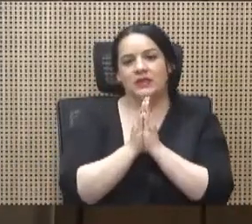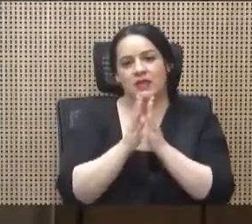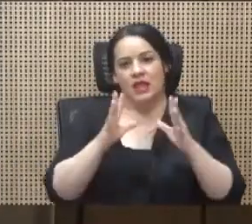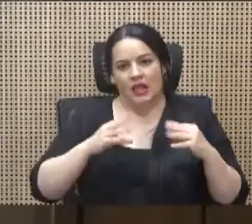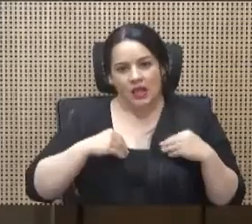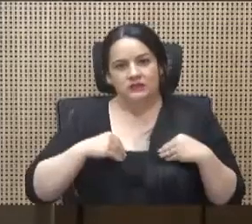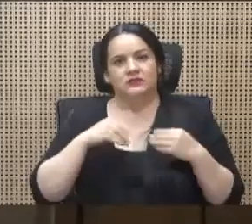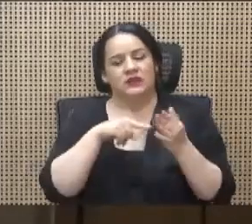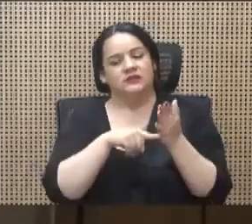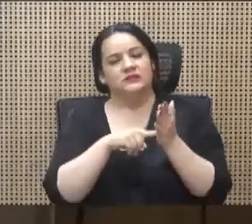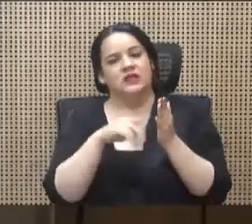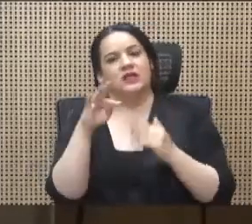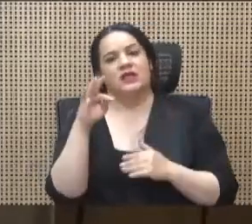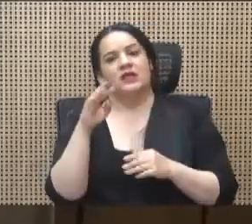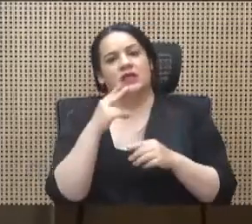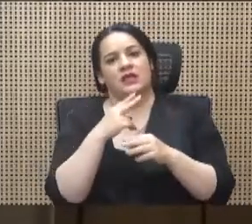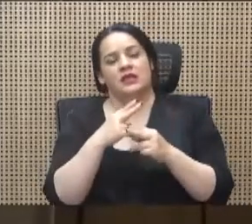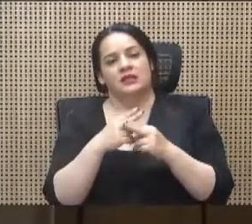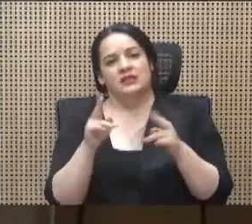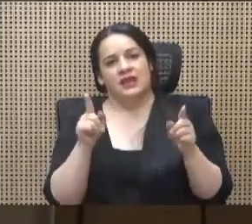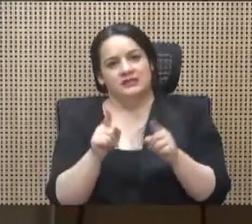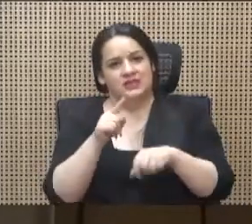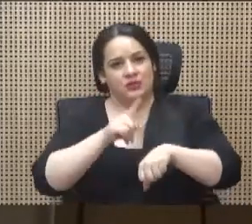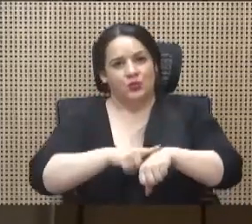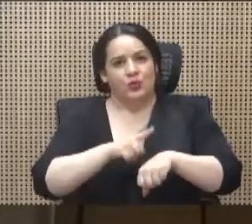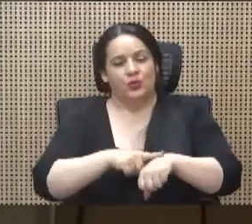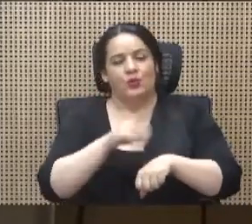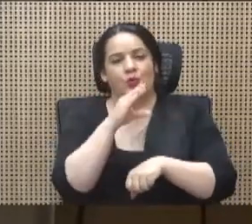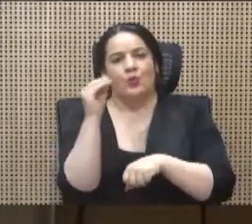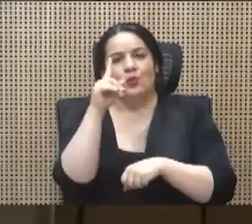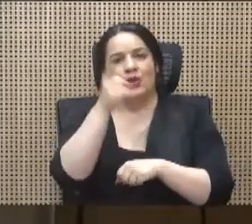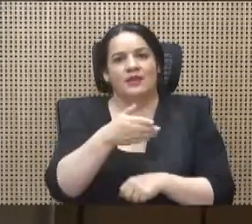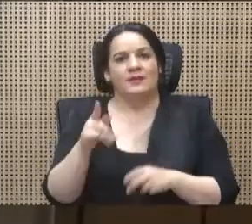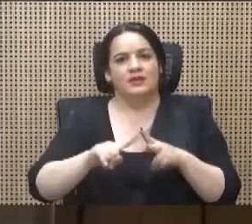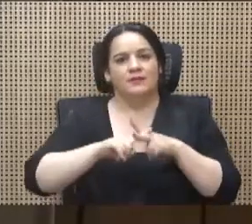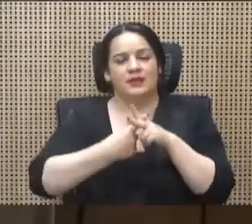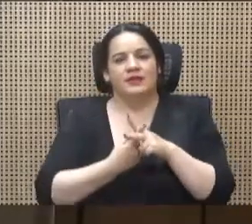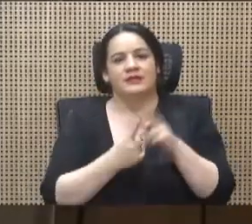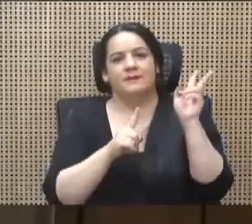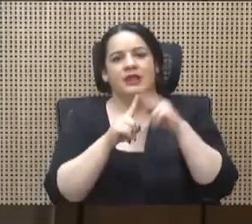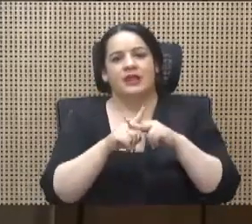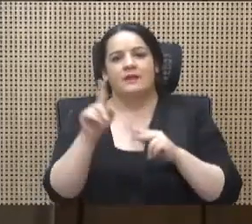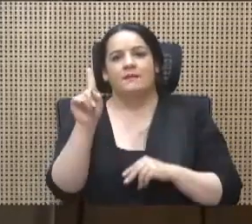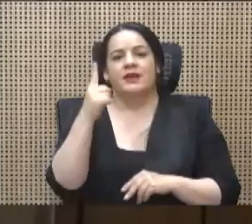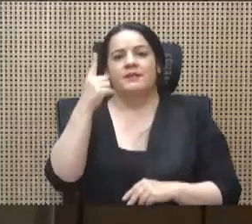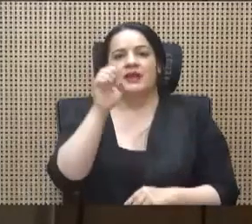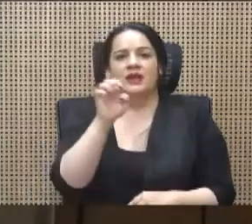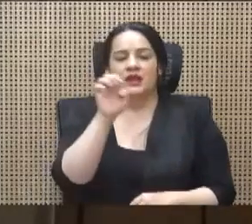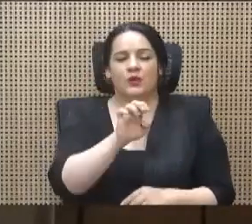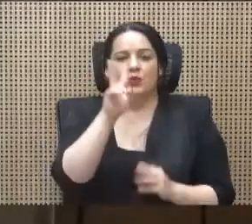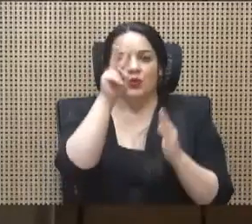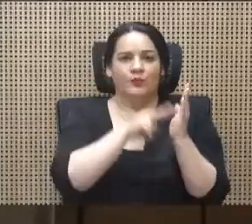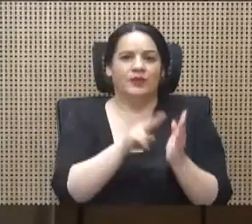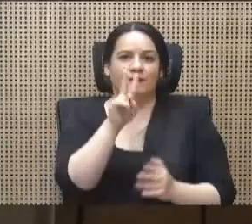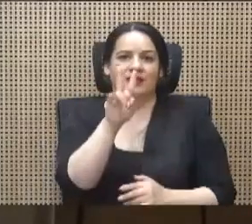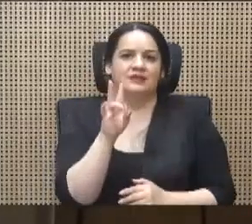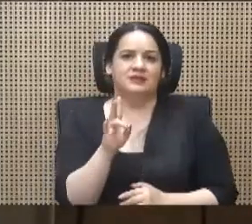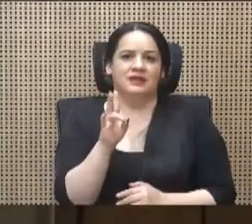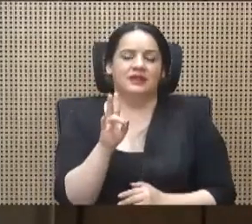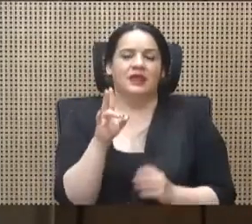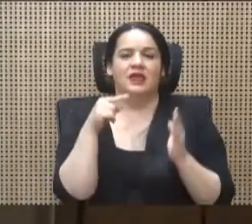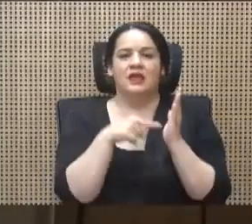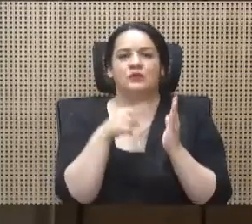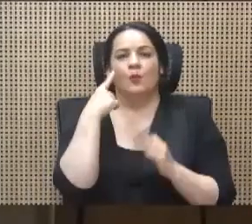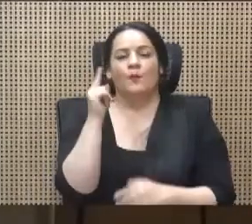transitorio Bueno un elemento adicional es que rige a partir de el primero de enero del 2027 Esto es